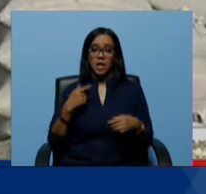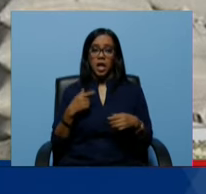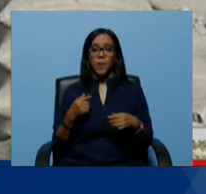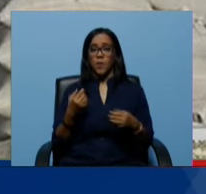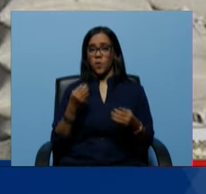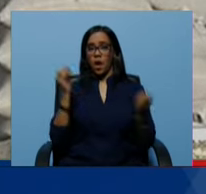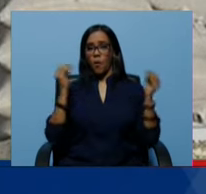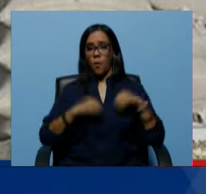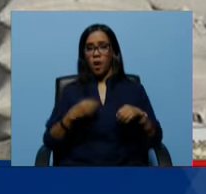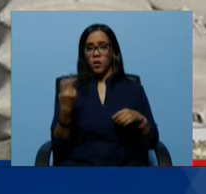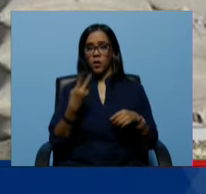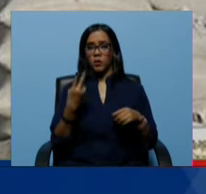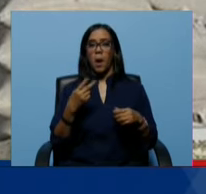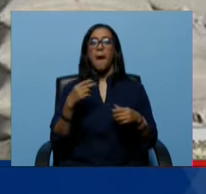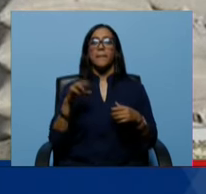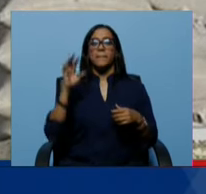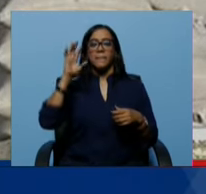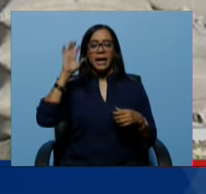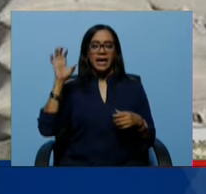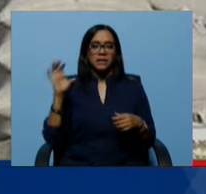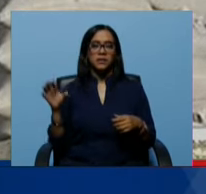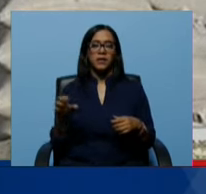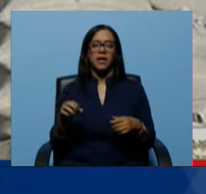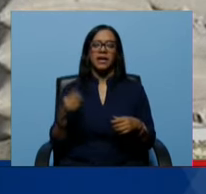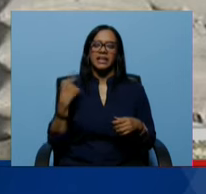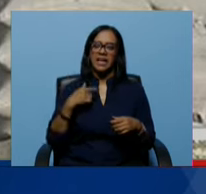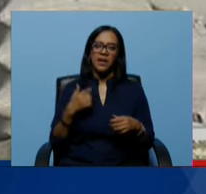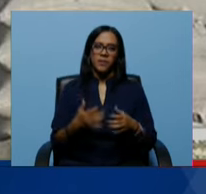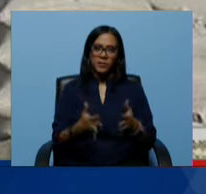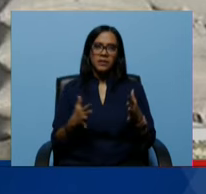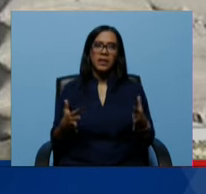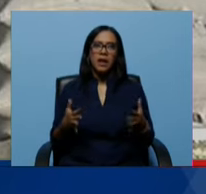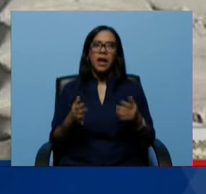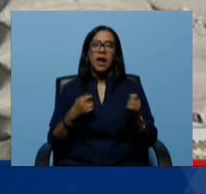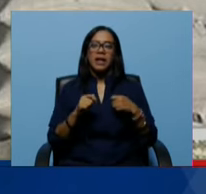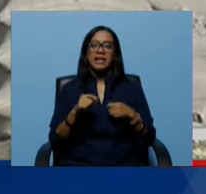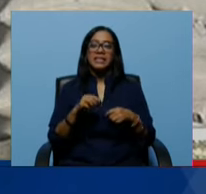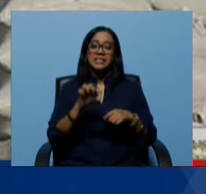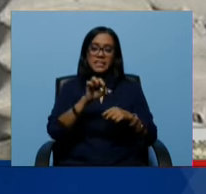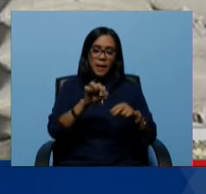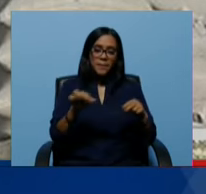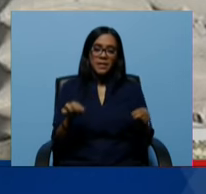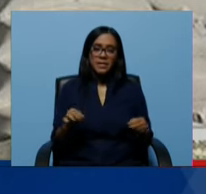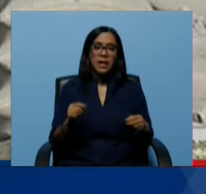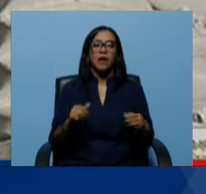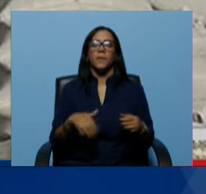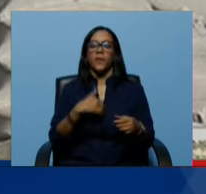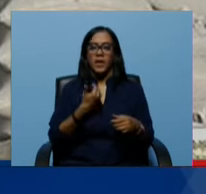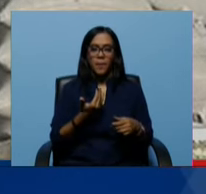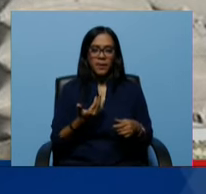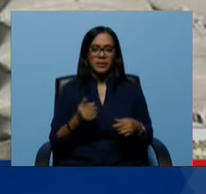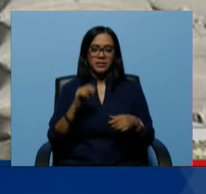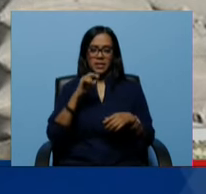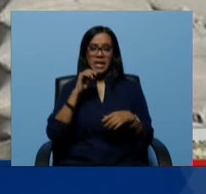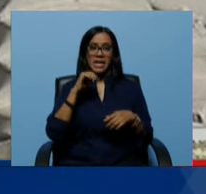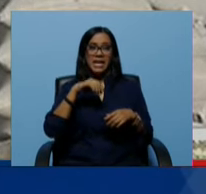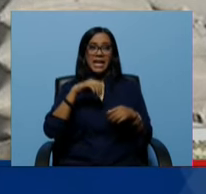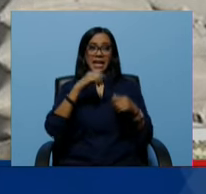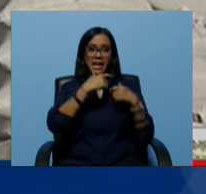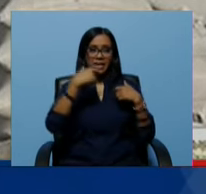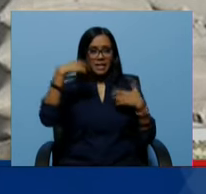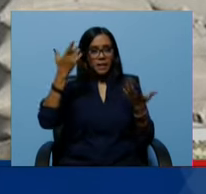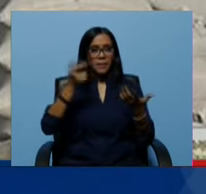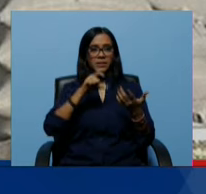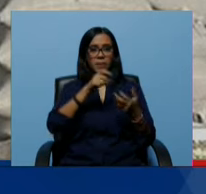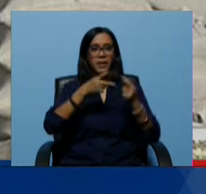bilaterales del convenio de Shandong, y lograr la importación de semillas para que logremos mejorar genética y podamos brindar un producto de